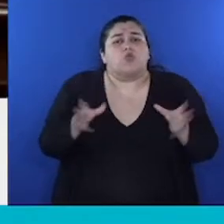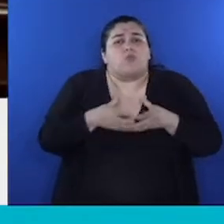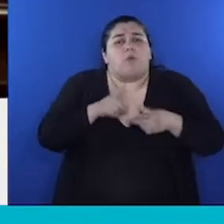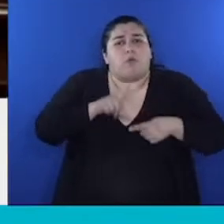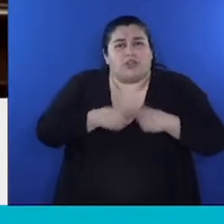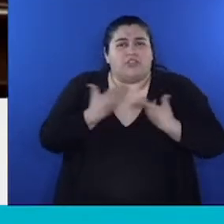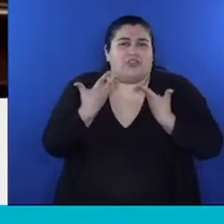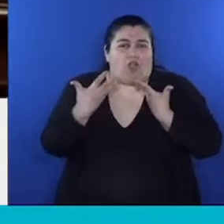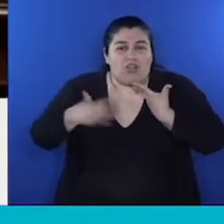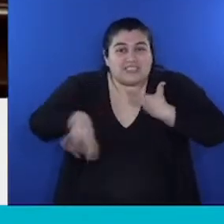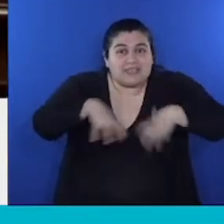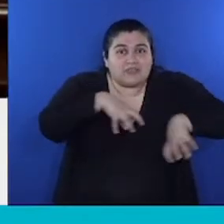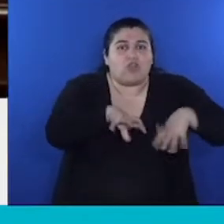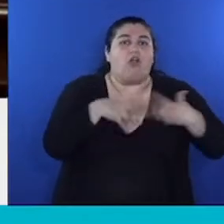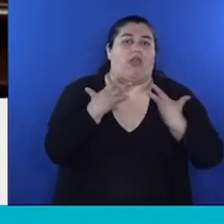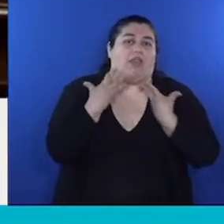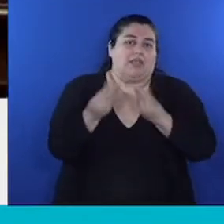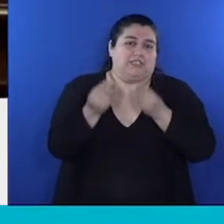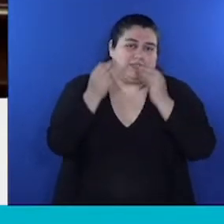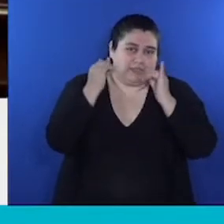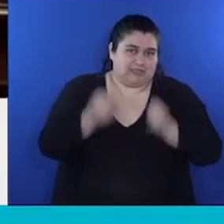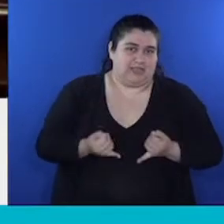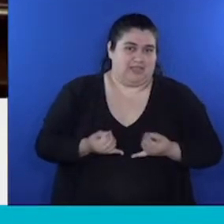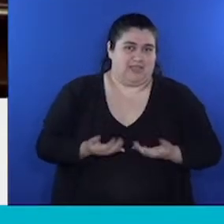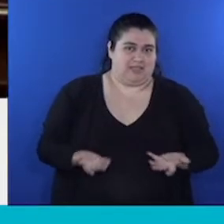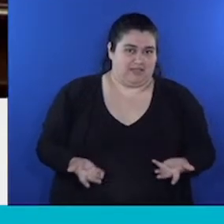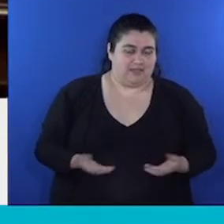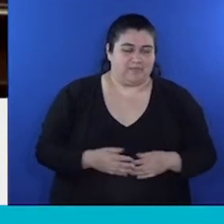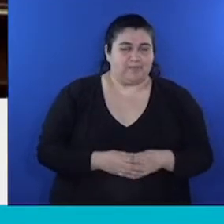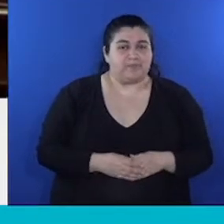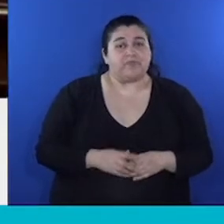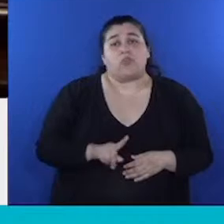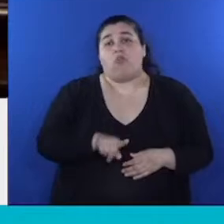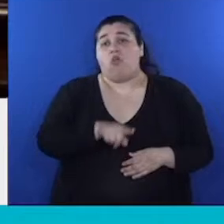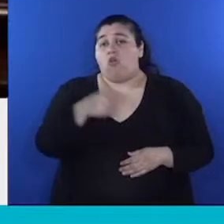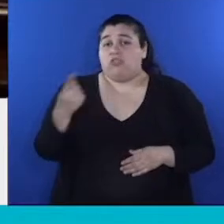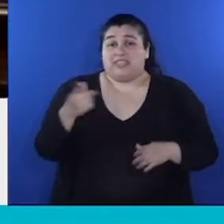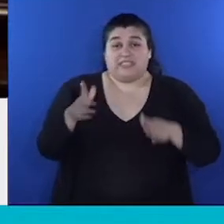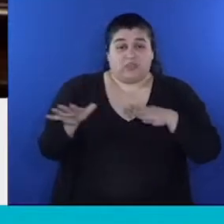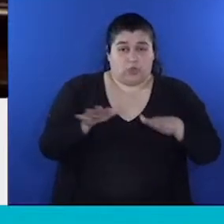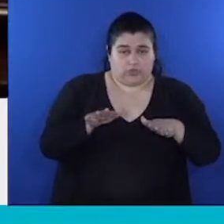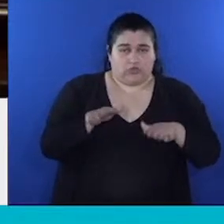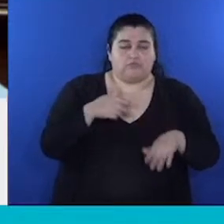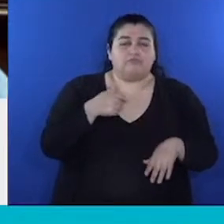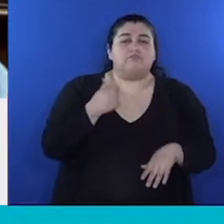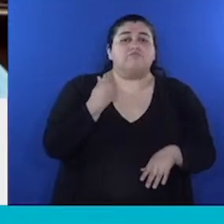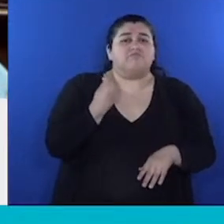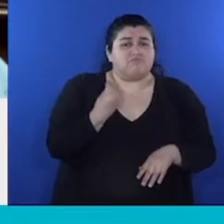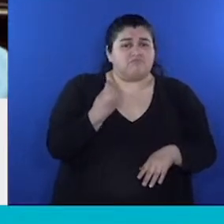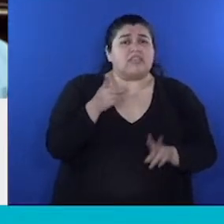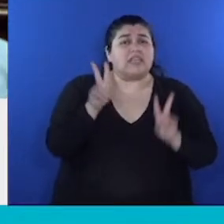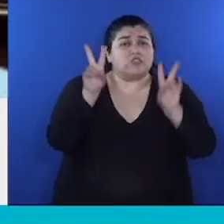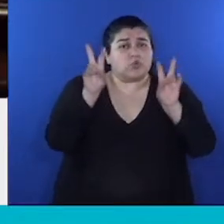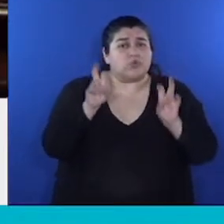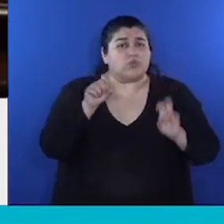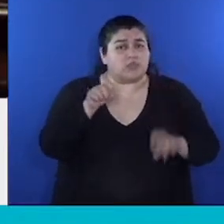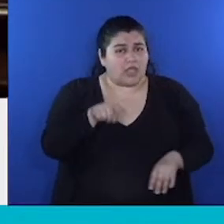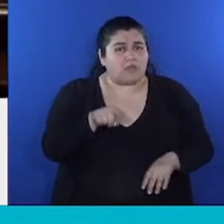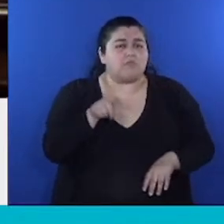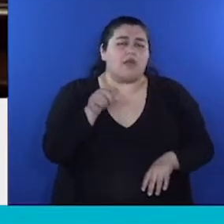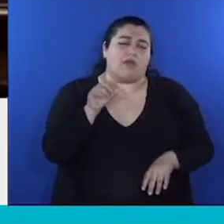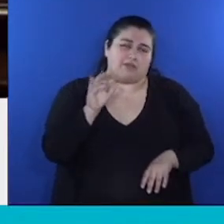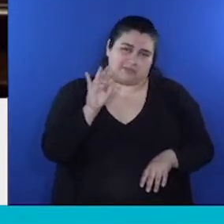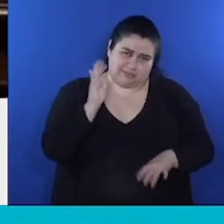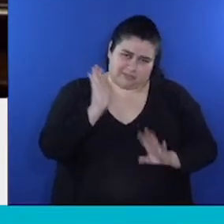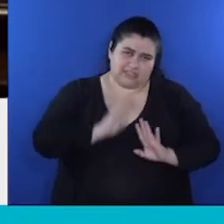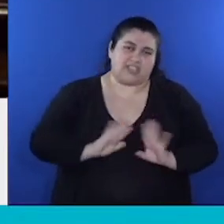los sectores en ese sentido. El segundo aspecto al que me quiero hacer referencia es un tema que ya venía